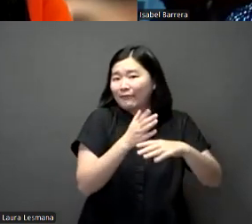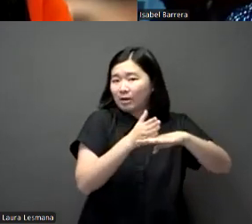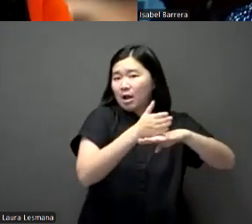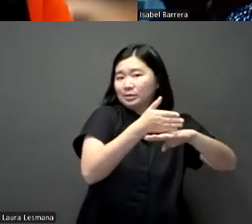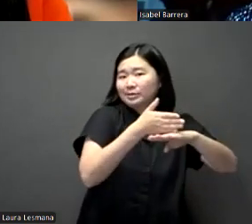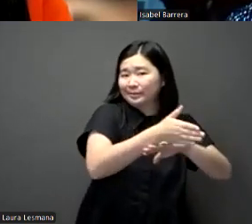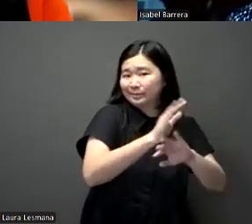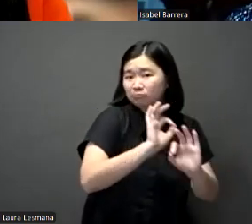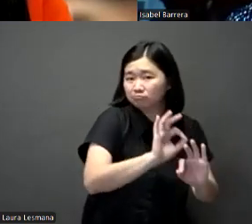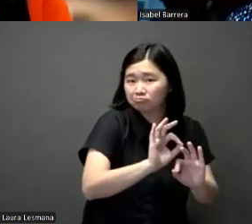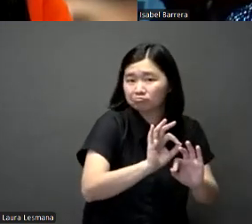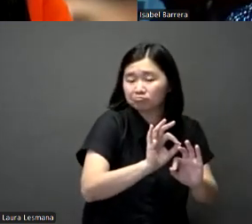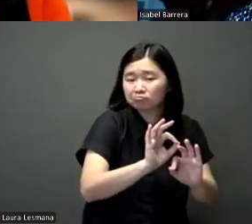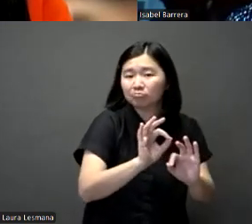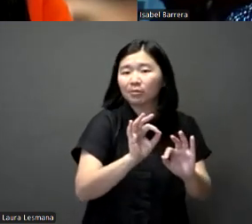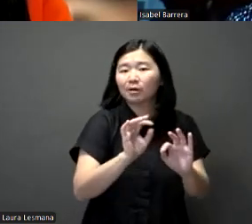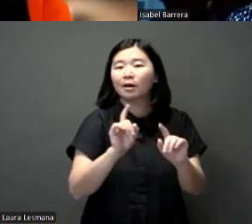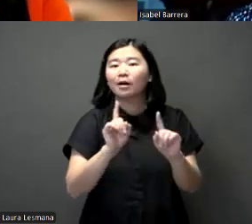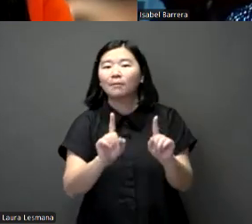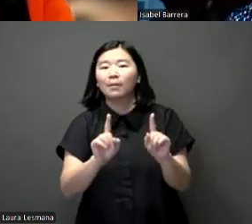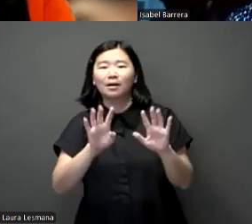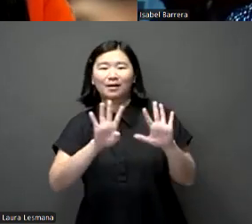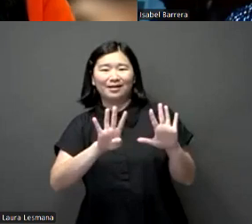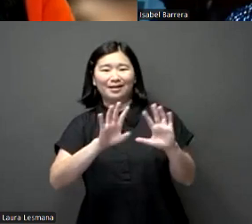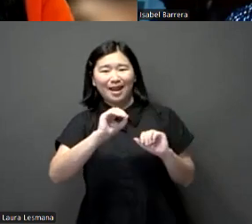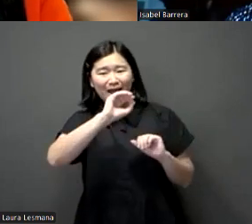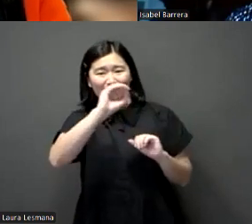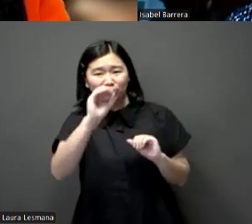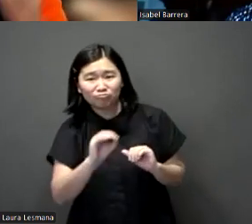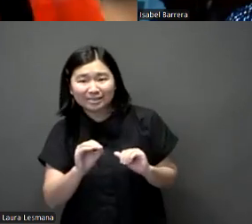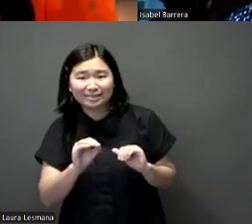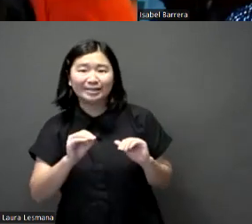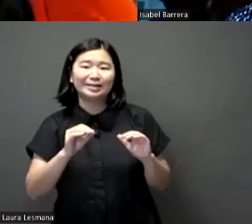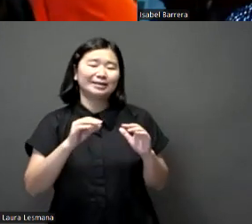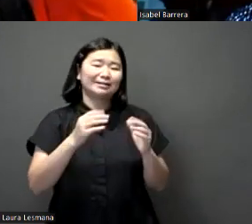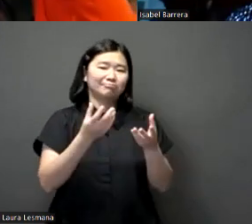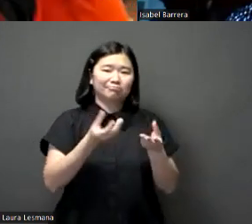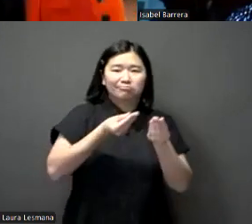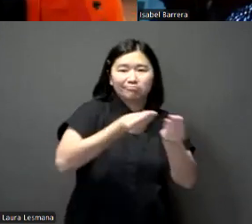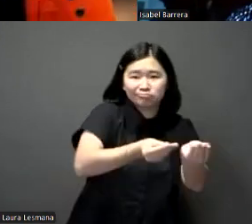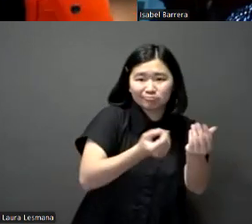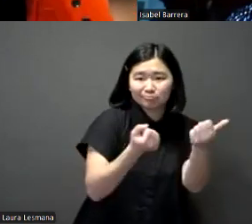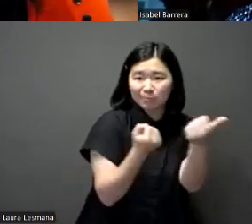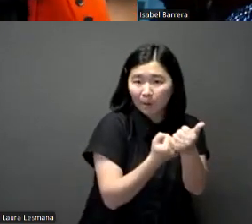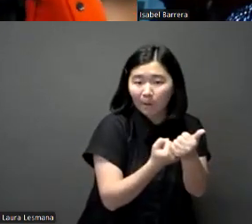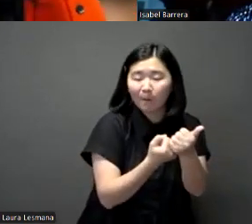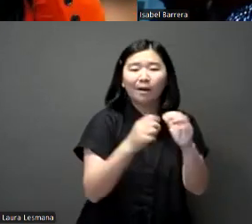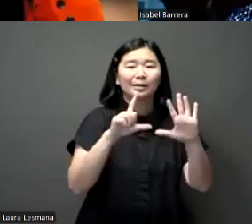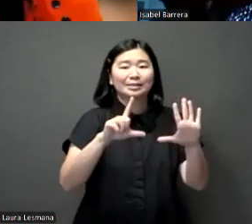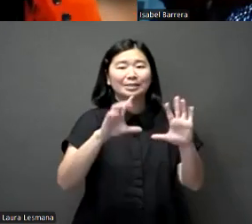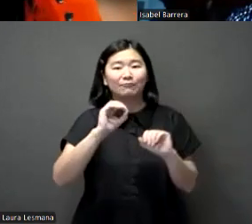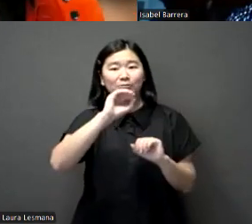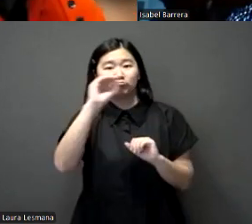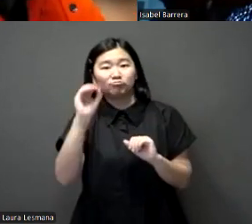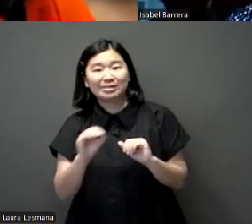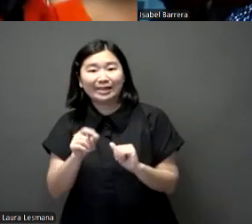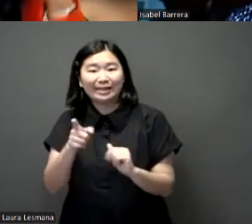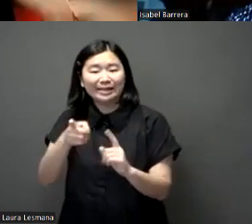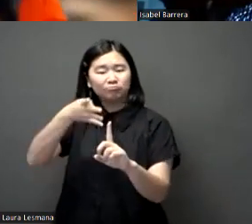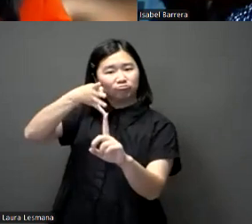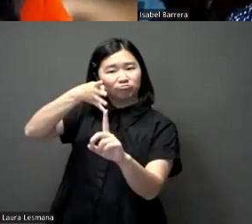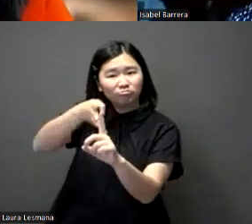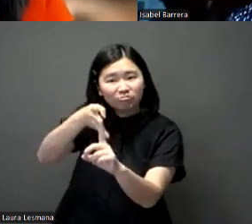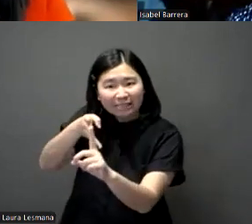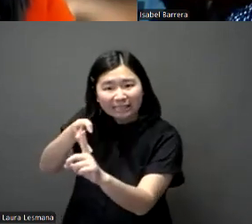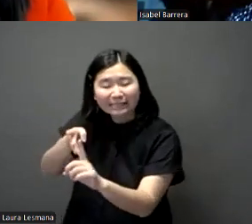preinvasoras e invasoras. Entonces, ¿cuáles son las estrategias esas? Son todas, trabajar a distintos niveles, en distintos grupos,